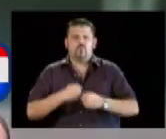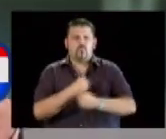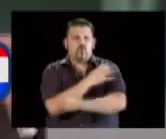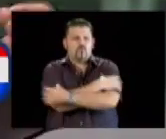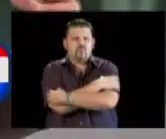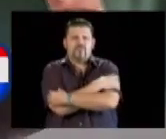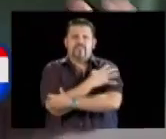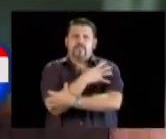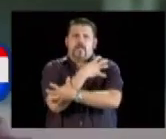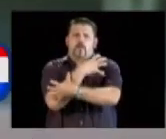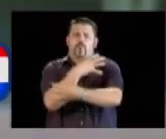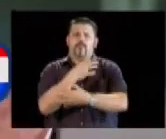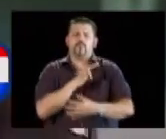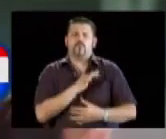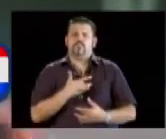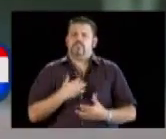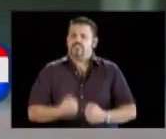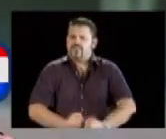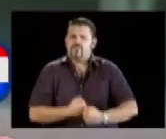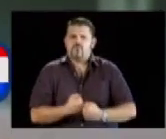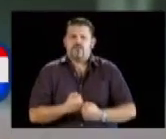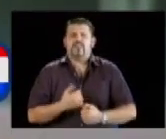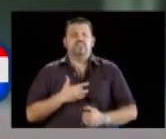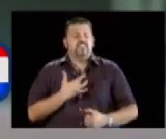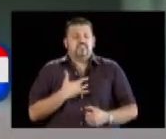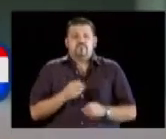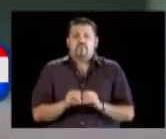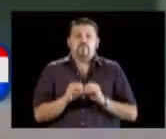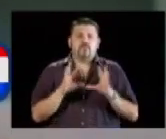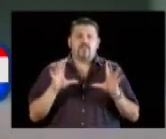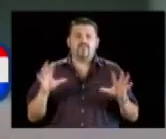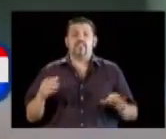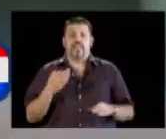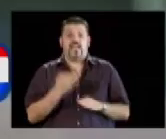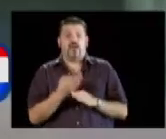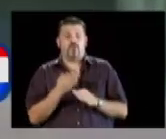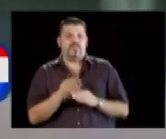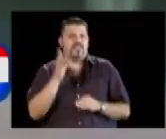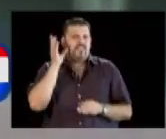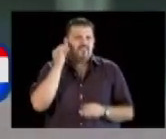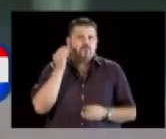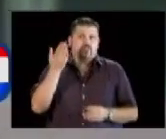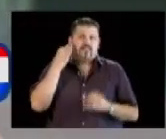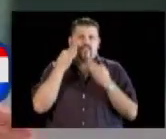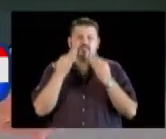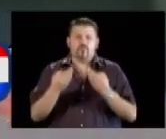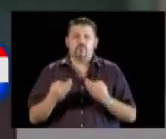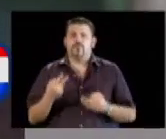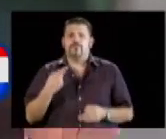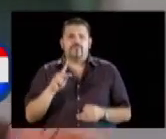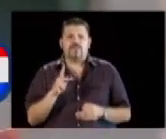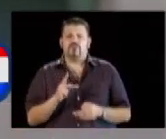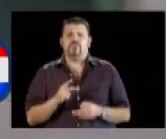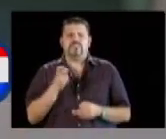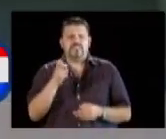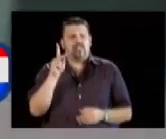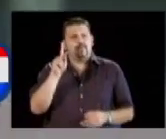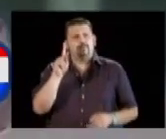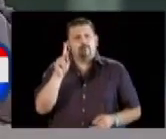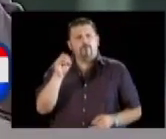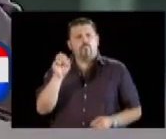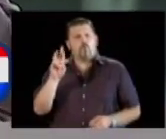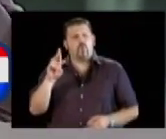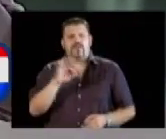masa muscular, cómo no hay lesiones, etcétera. Una maravilla, como el testimonio que acabamos de escuchar de la gangrena. El caso es que está el Power, que ayuda a